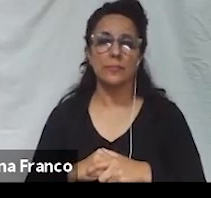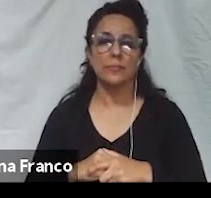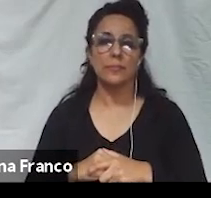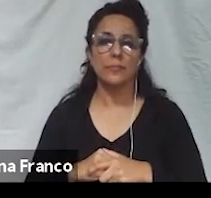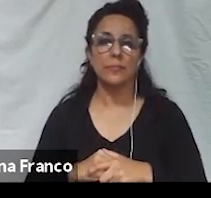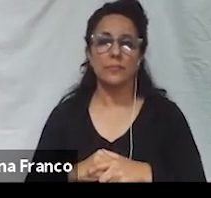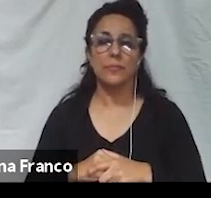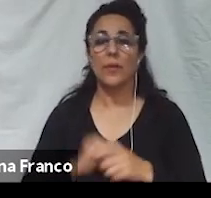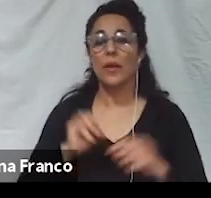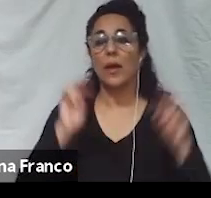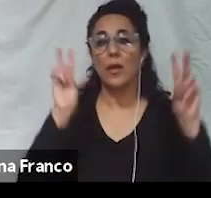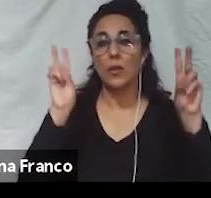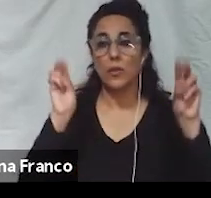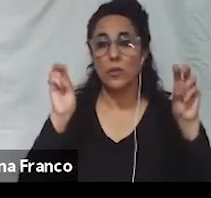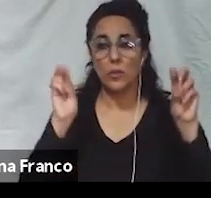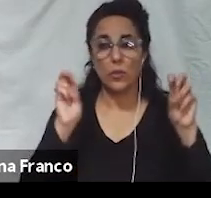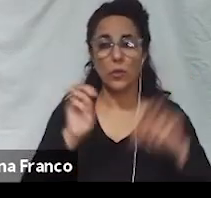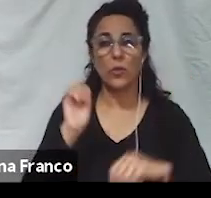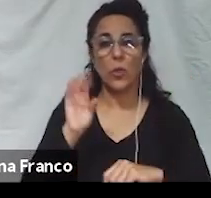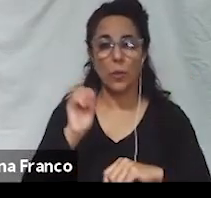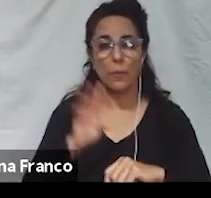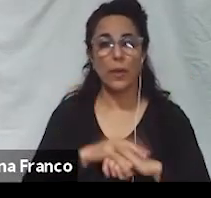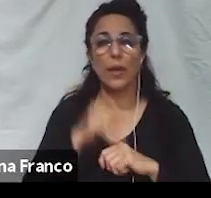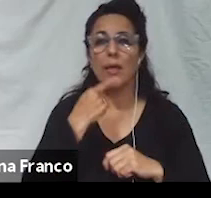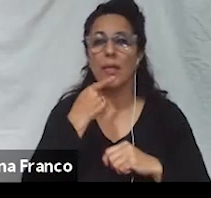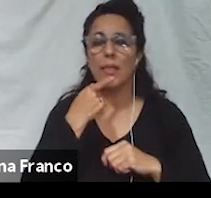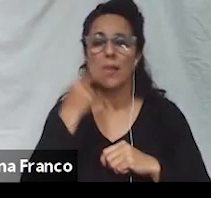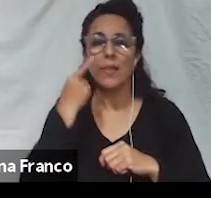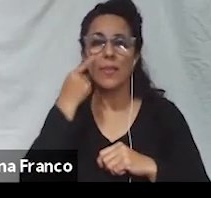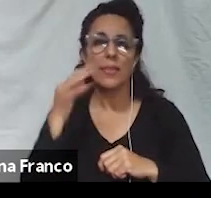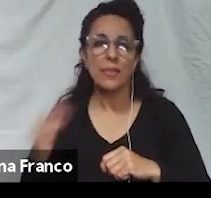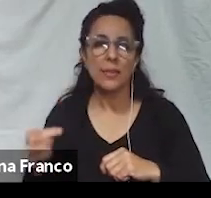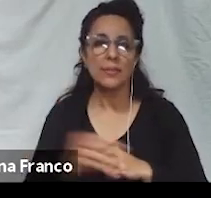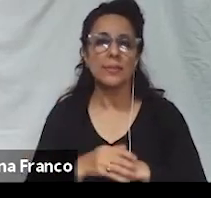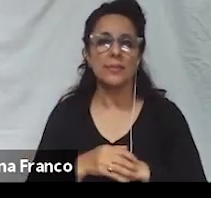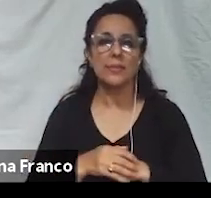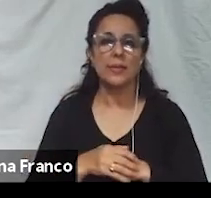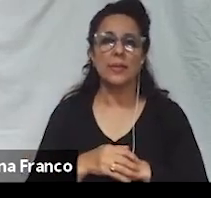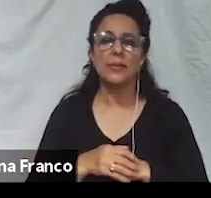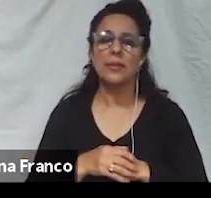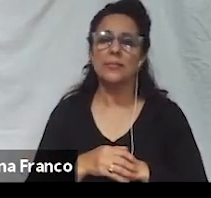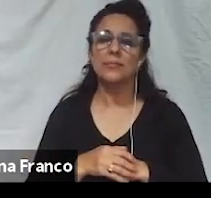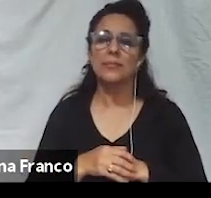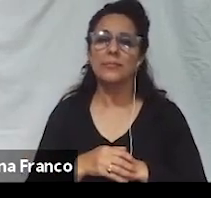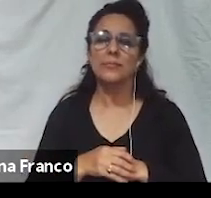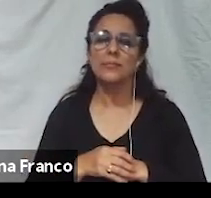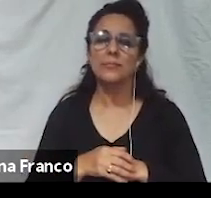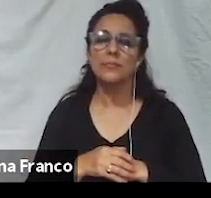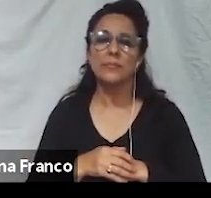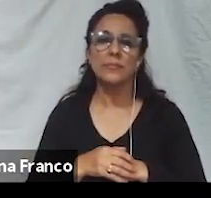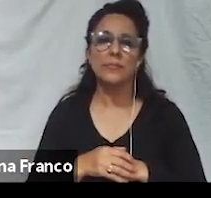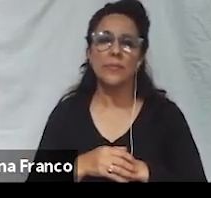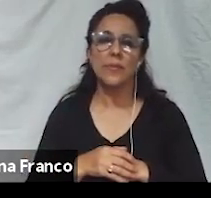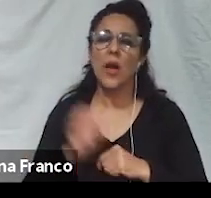especificado. Bueno, después nombre del tester, esto puede ser que sea útil por una cuestión interna, y lo mismo con